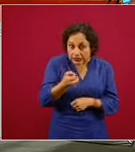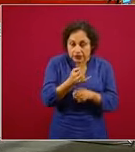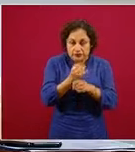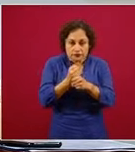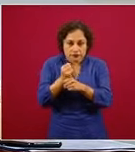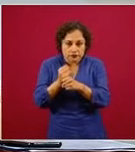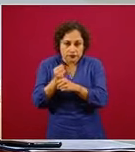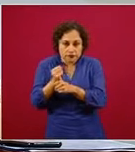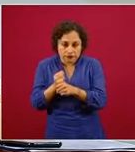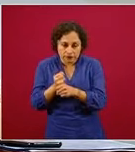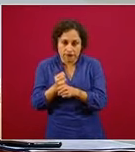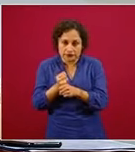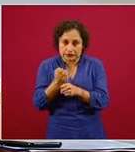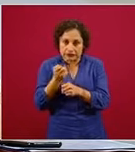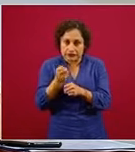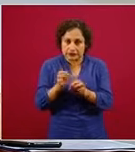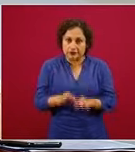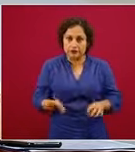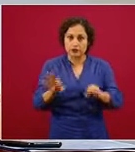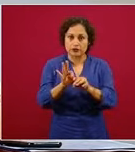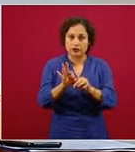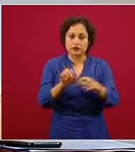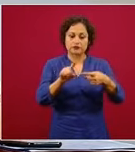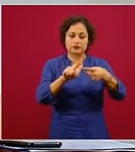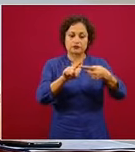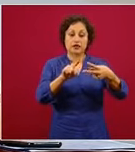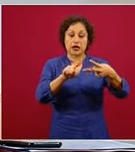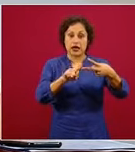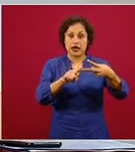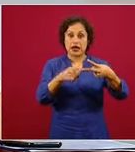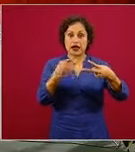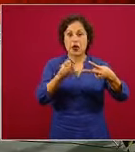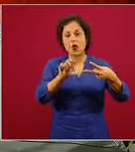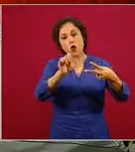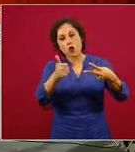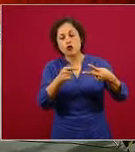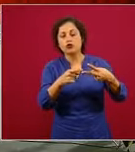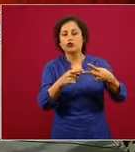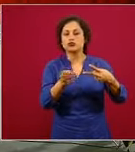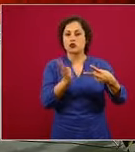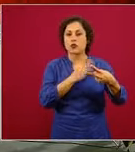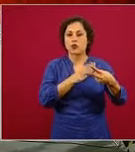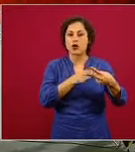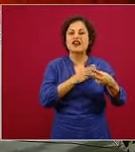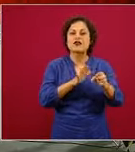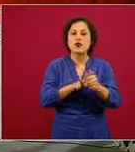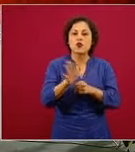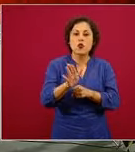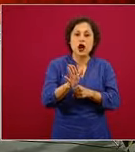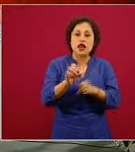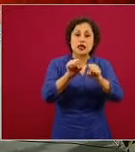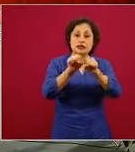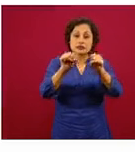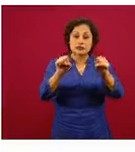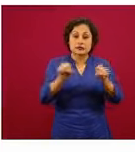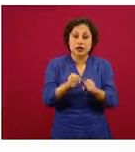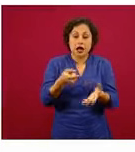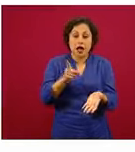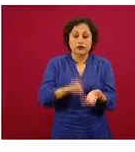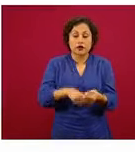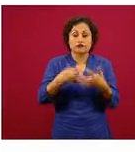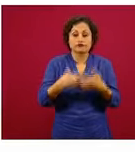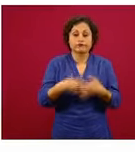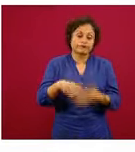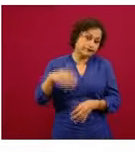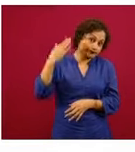con el segundo actor. Este segundo autor, pues es la célula pulmonar, es el sistema inmune.